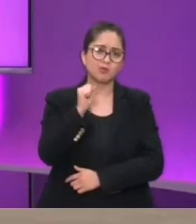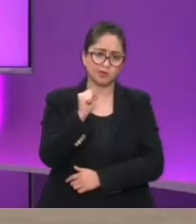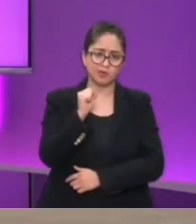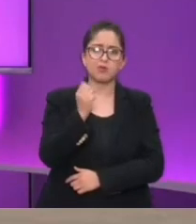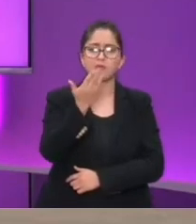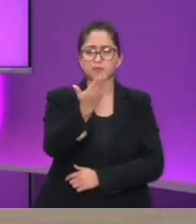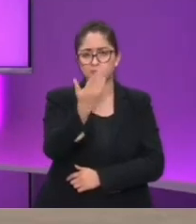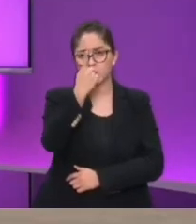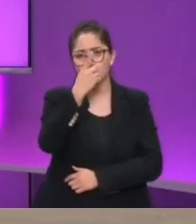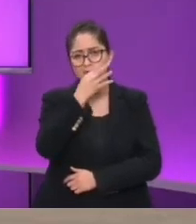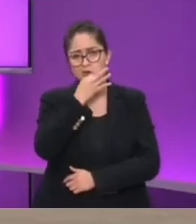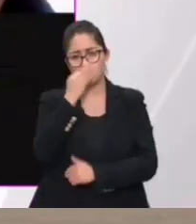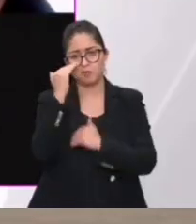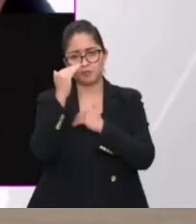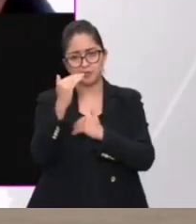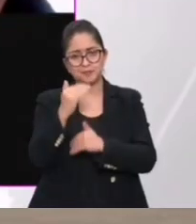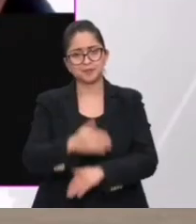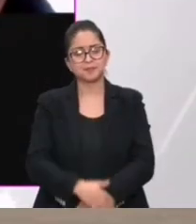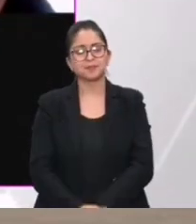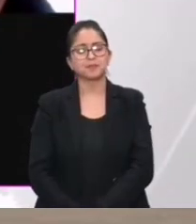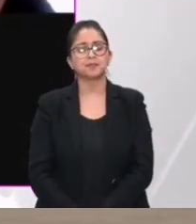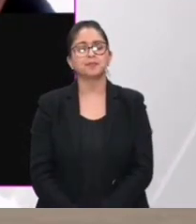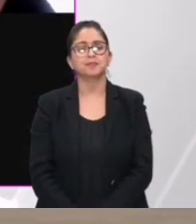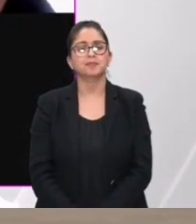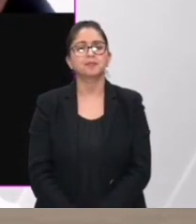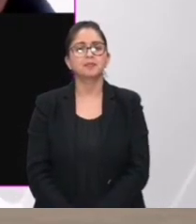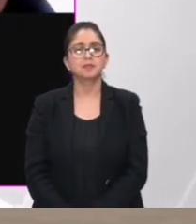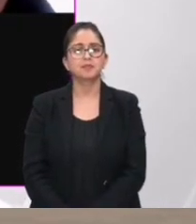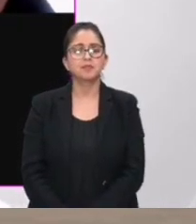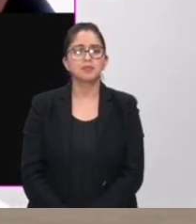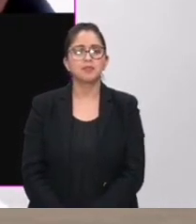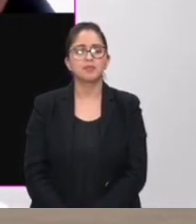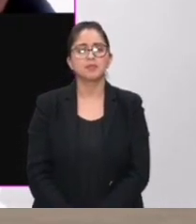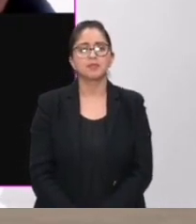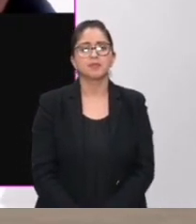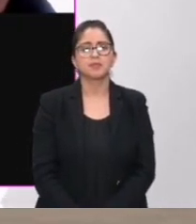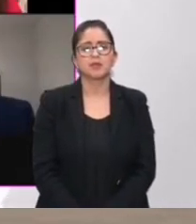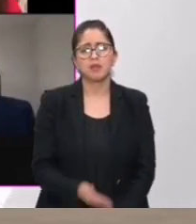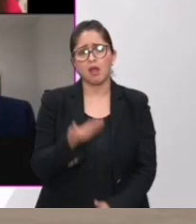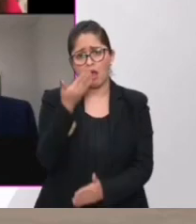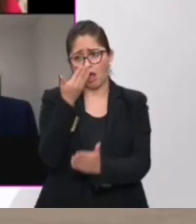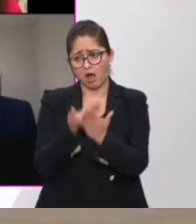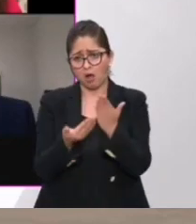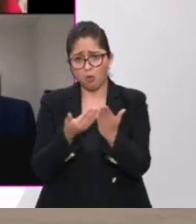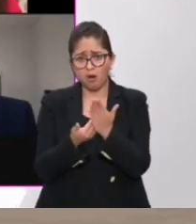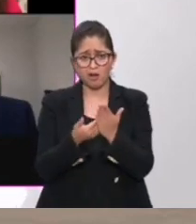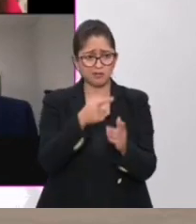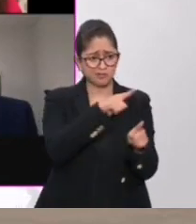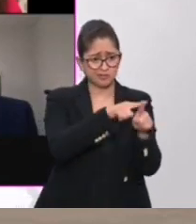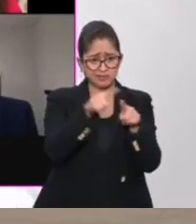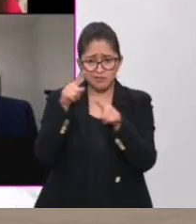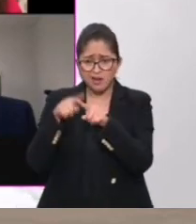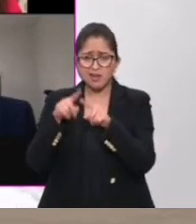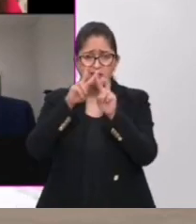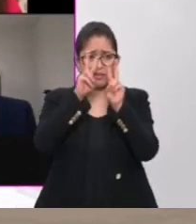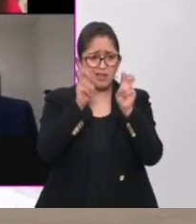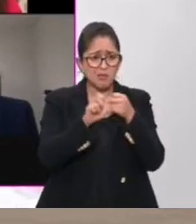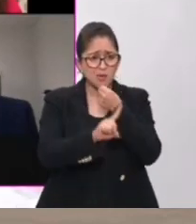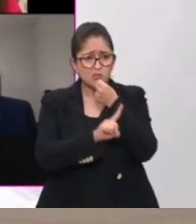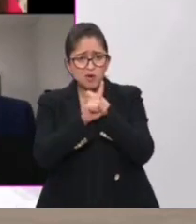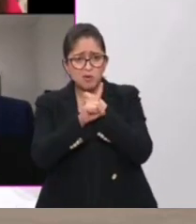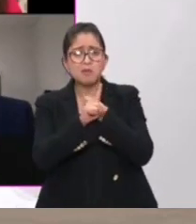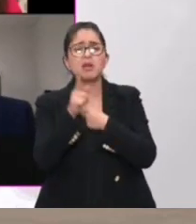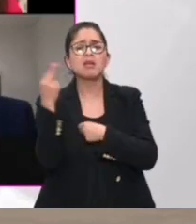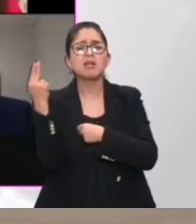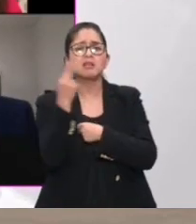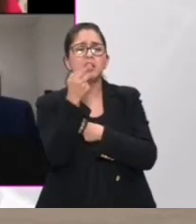hasta por un minuto. Yo rápidamente, yéndome al tema fundamental también de toda esta problemática, tiene que ver con fomentar la transparencia en los